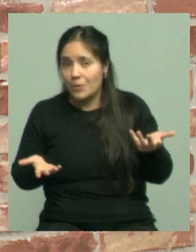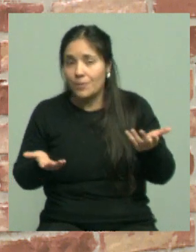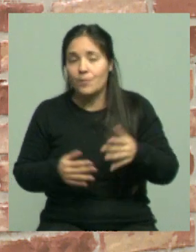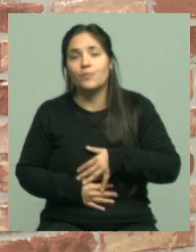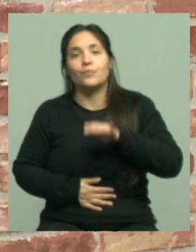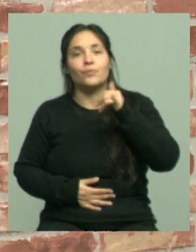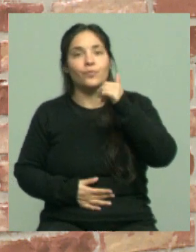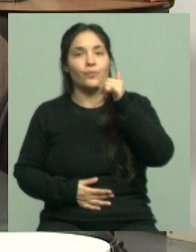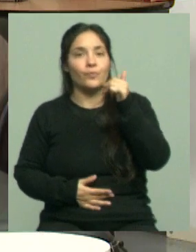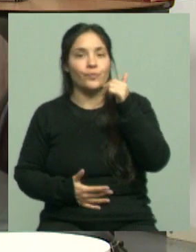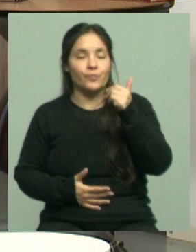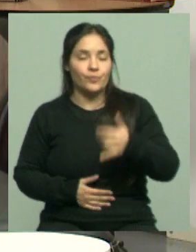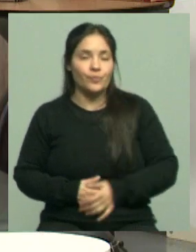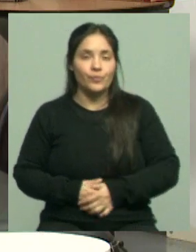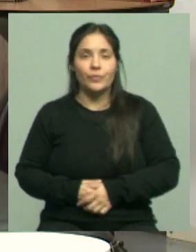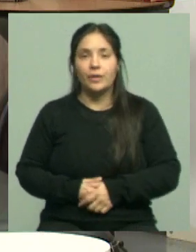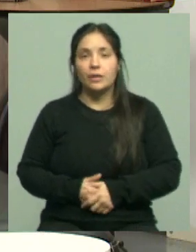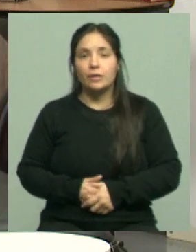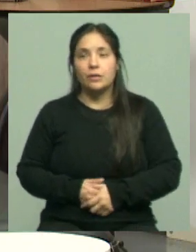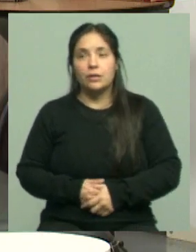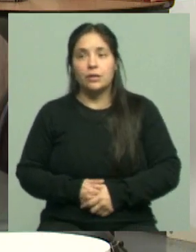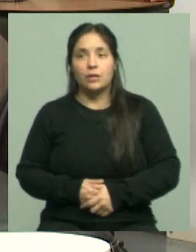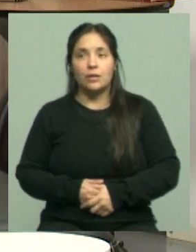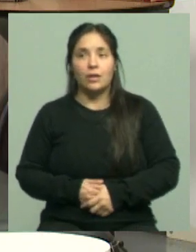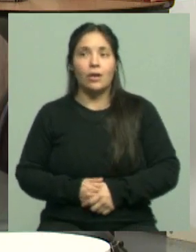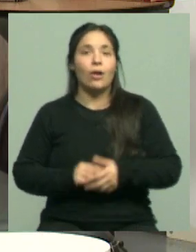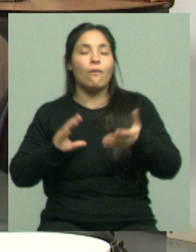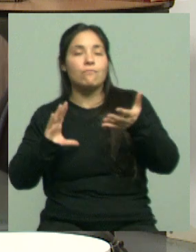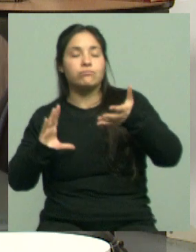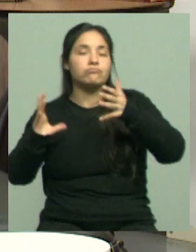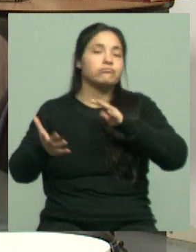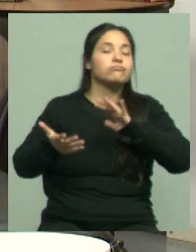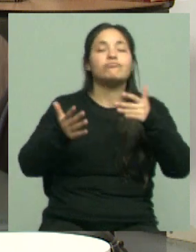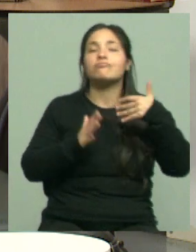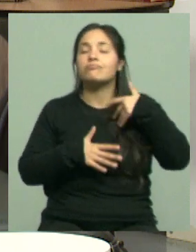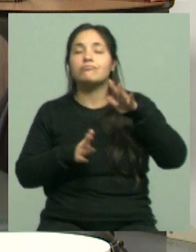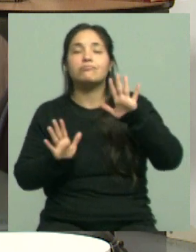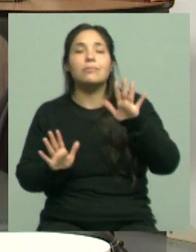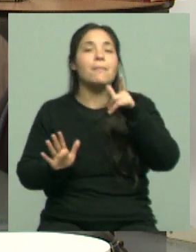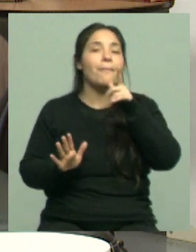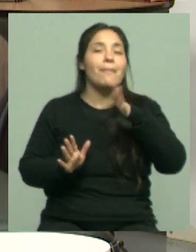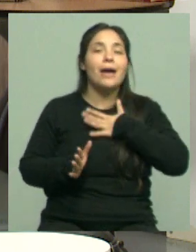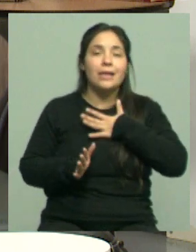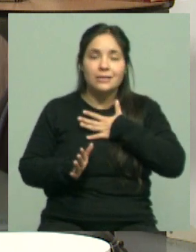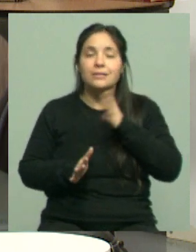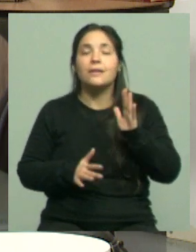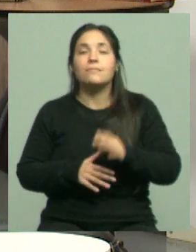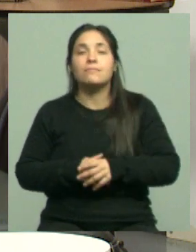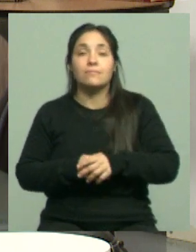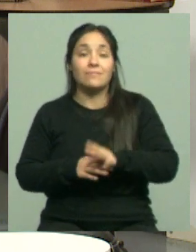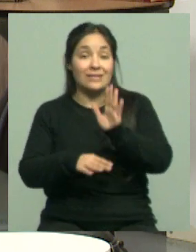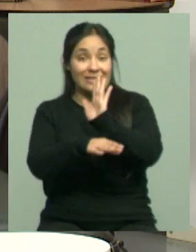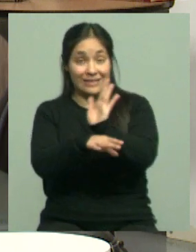como sí, para sí. tenerlo presente. Sí, no, de una forma u otra siento que, bueno, justamente el cine